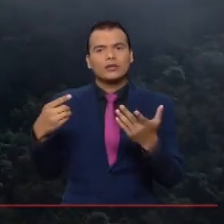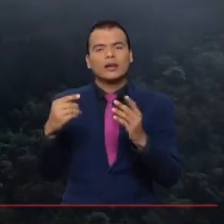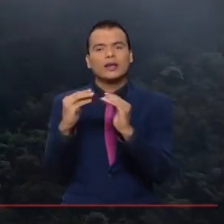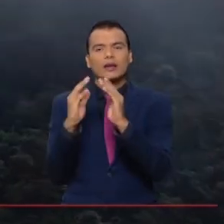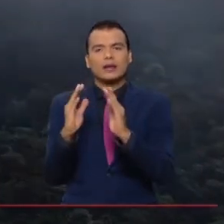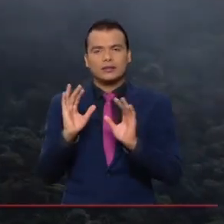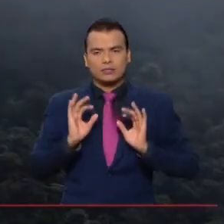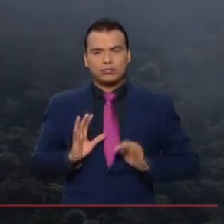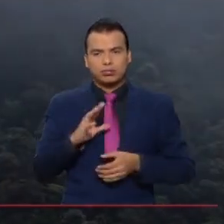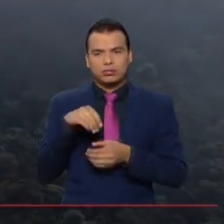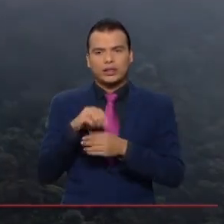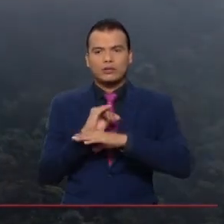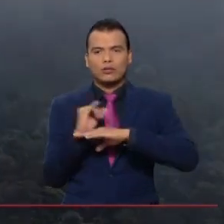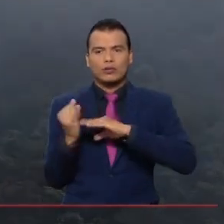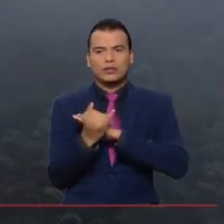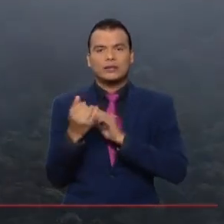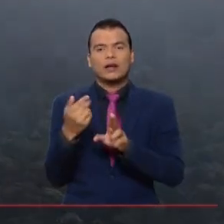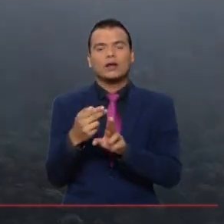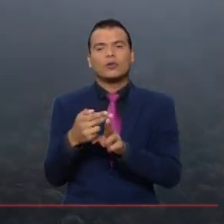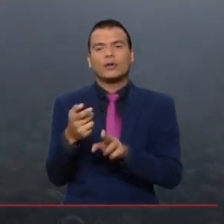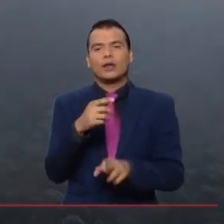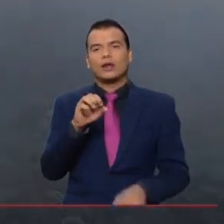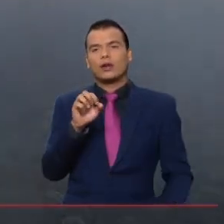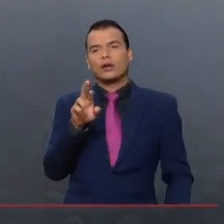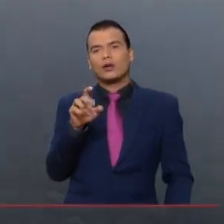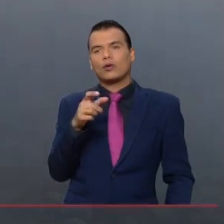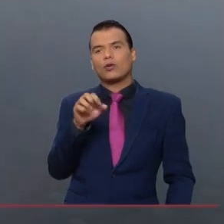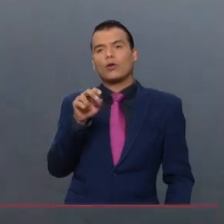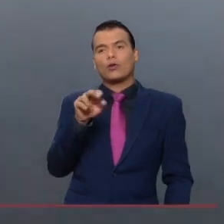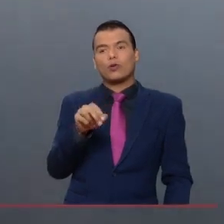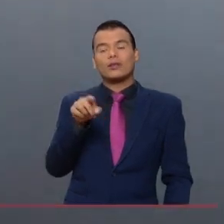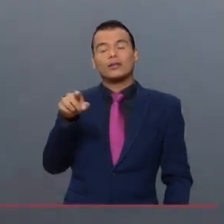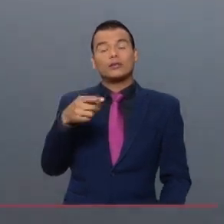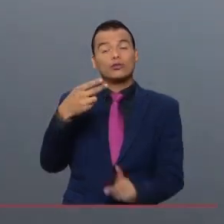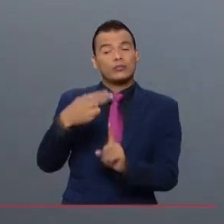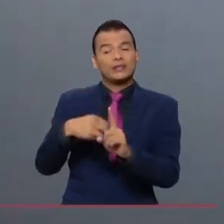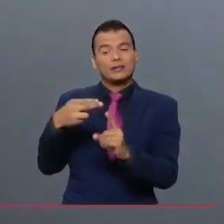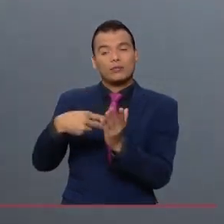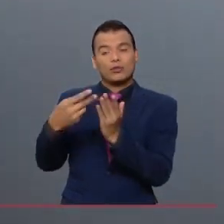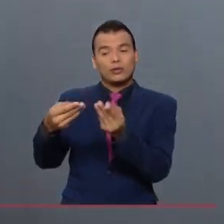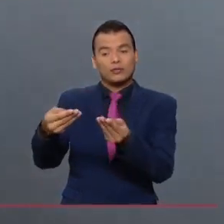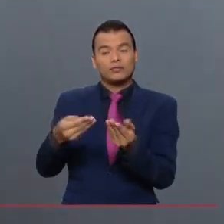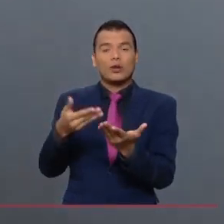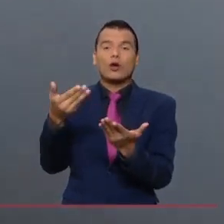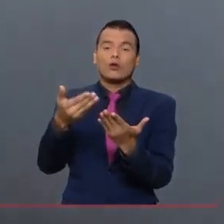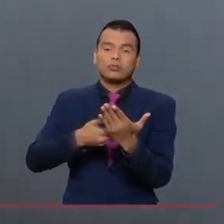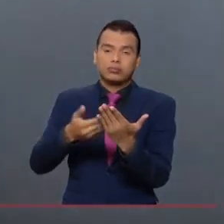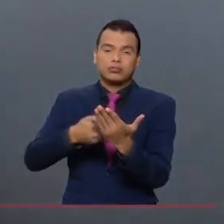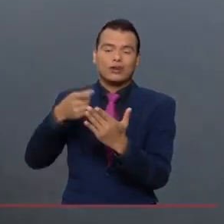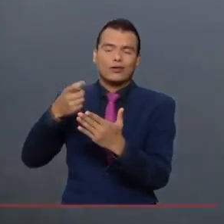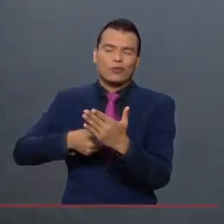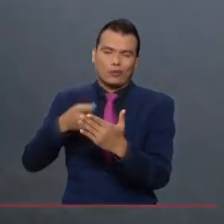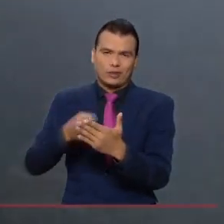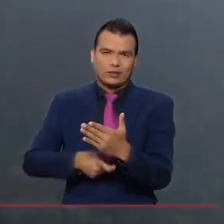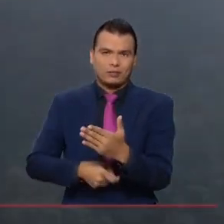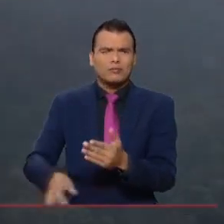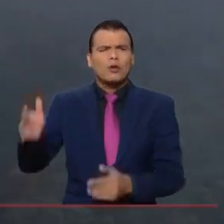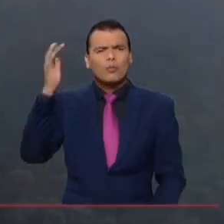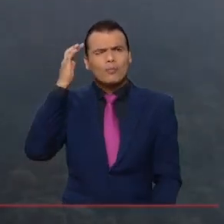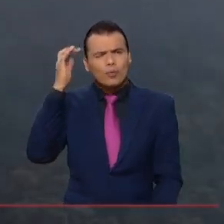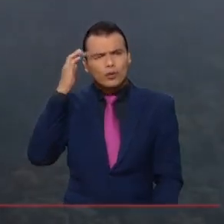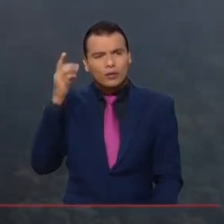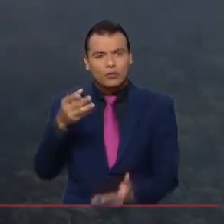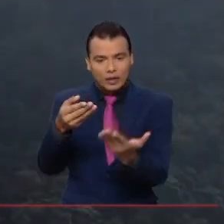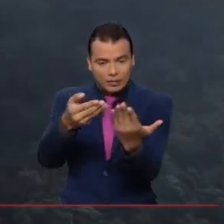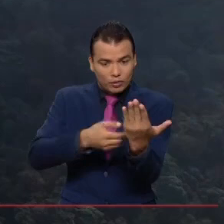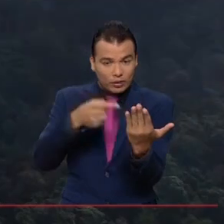guardacostas en la isla Gorgona. La decisión se tomó tras un encuentro con las comunidades que manifestaron su preocupación por las posibles